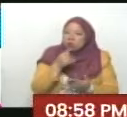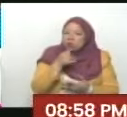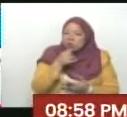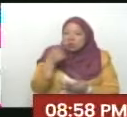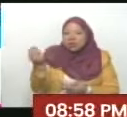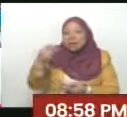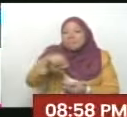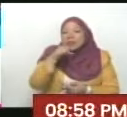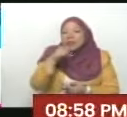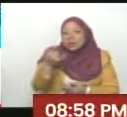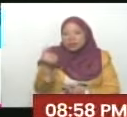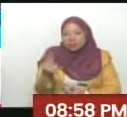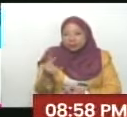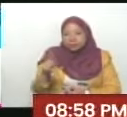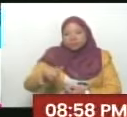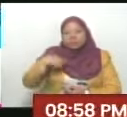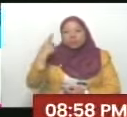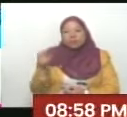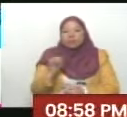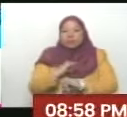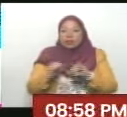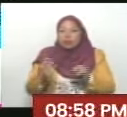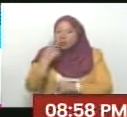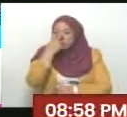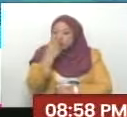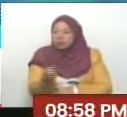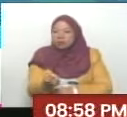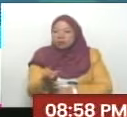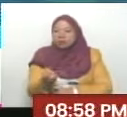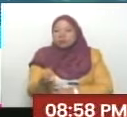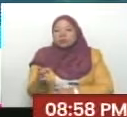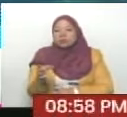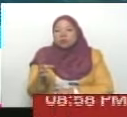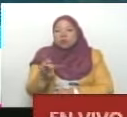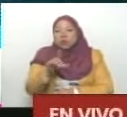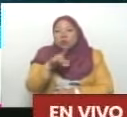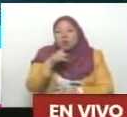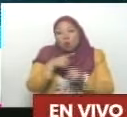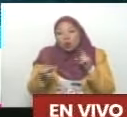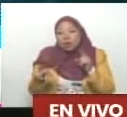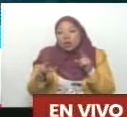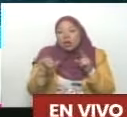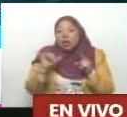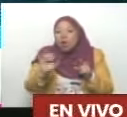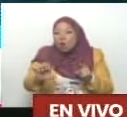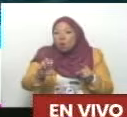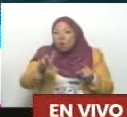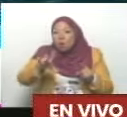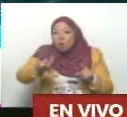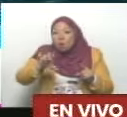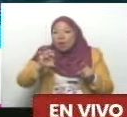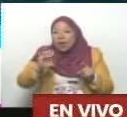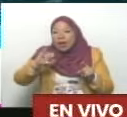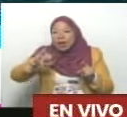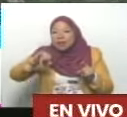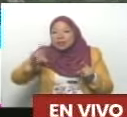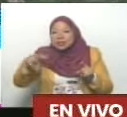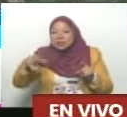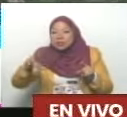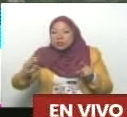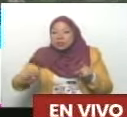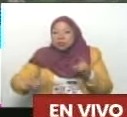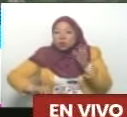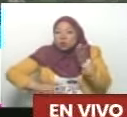herramienta para ello. Y luego terminamos la visita en la ciudad de Wenchan, que es la sede del centro